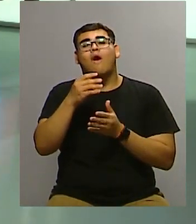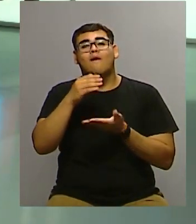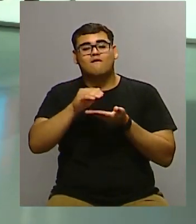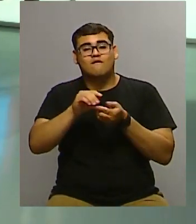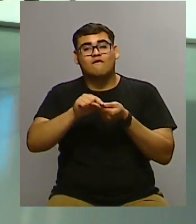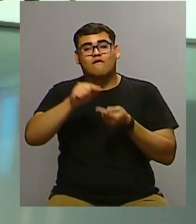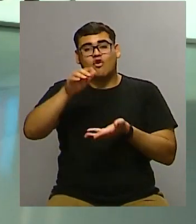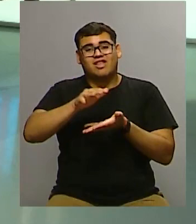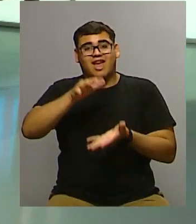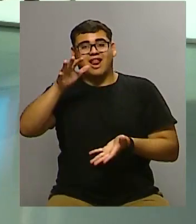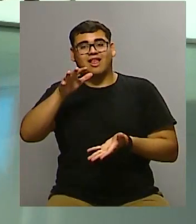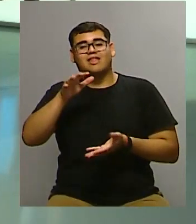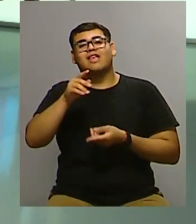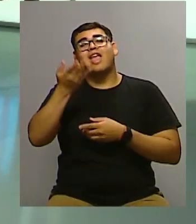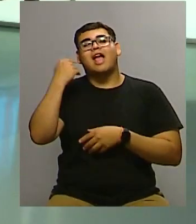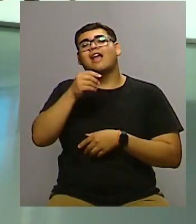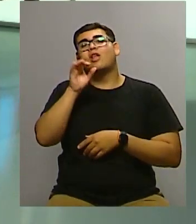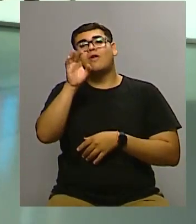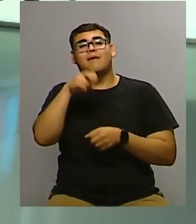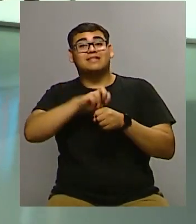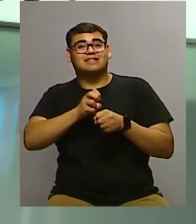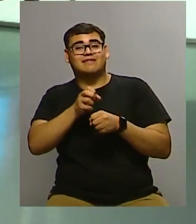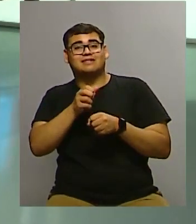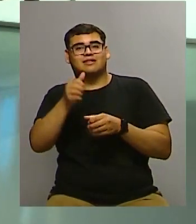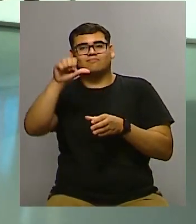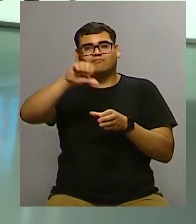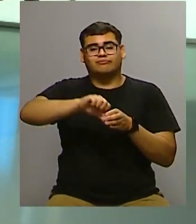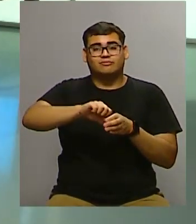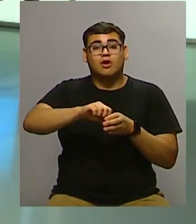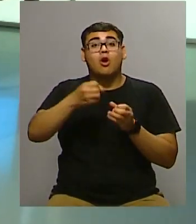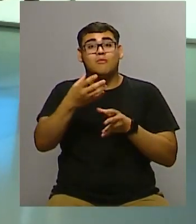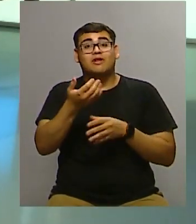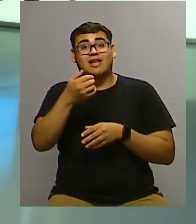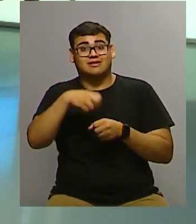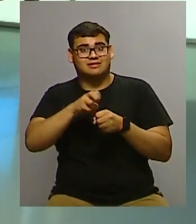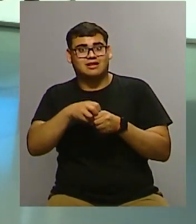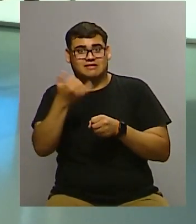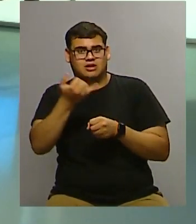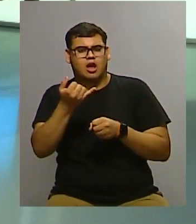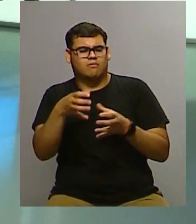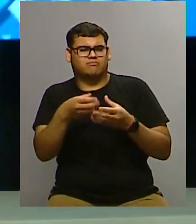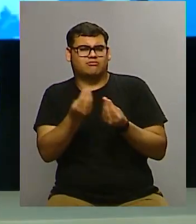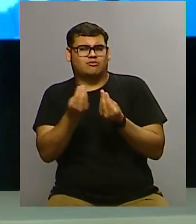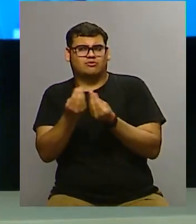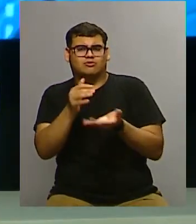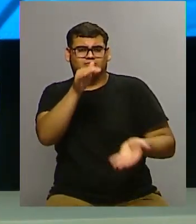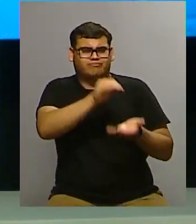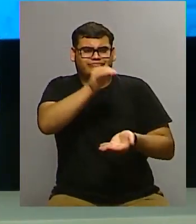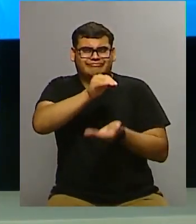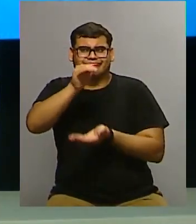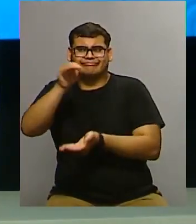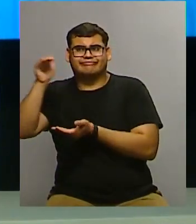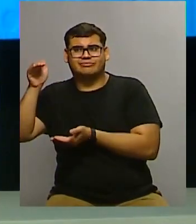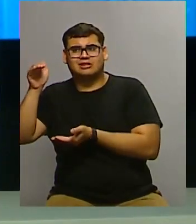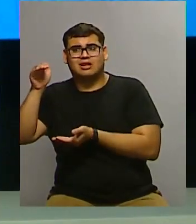mucho para la recarga de cerveza. Que la industria de la cerveza tiene mucho movimiento con los growlers. Nosotros lo que hicimos desde el INB es